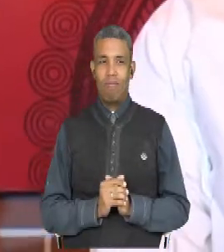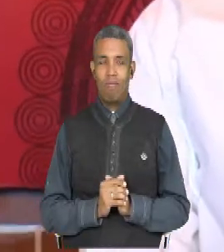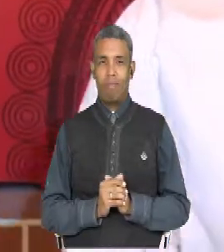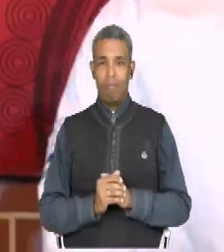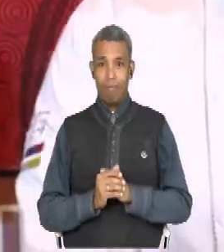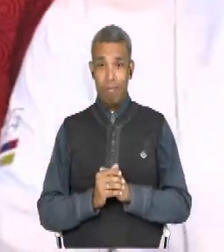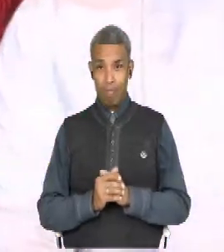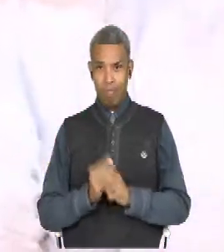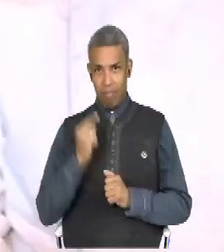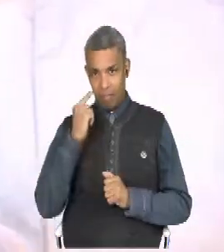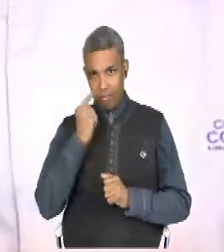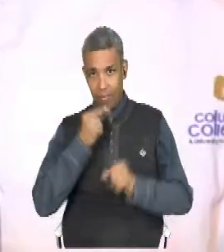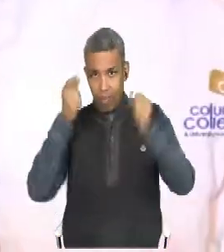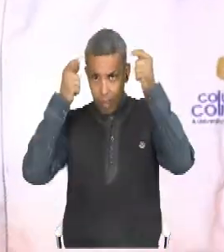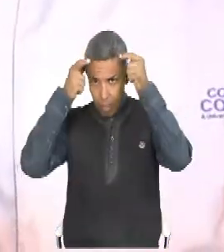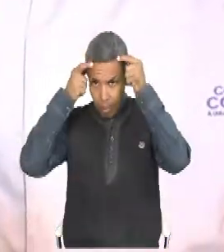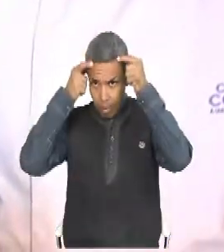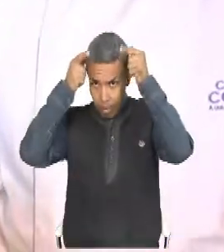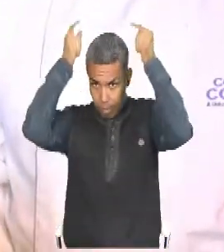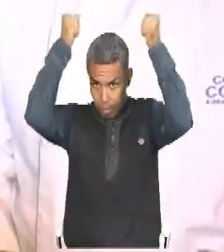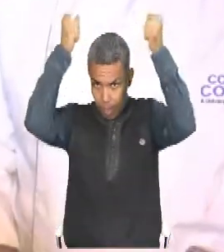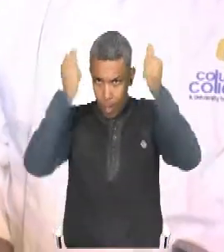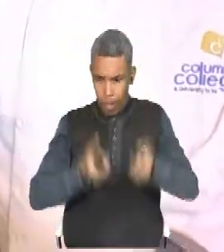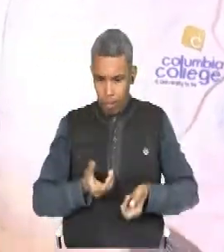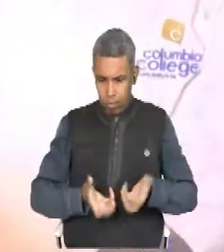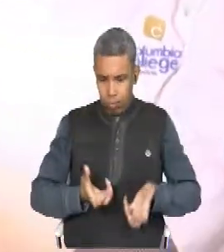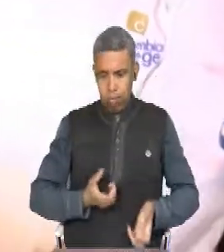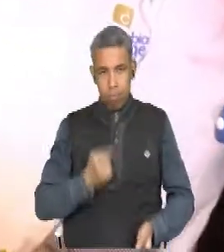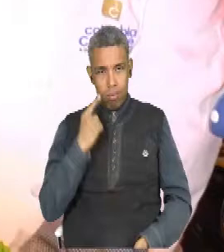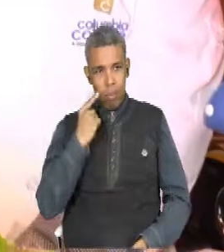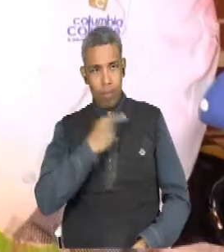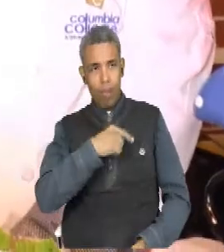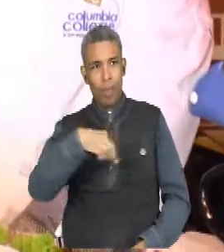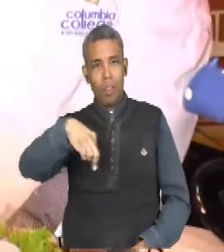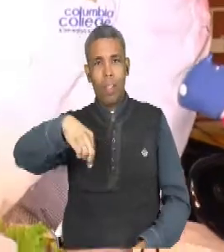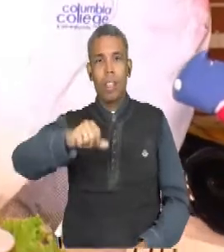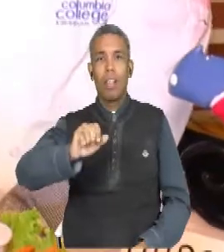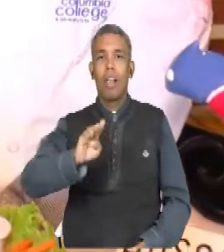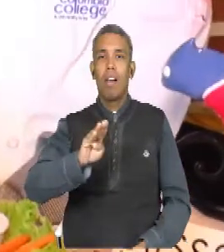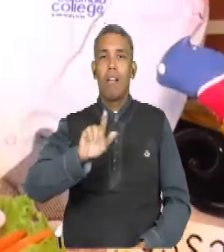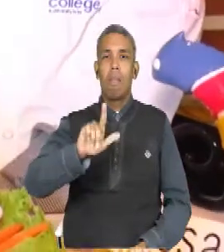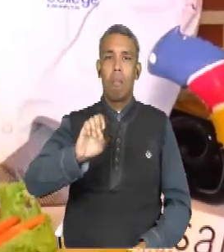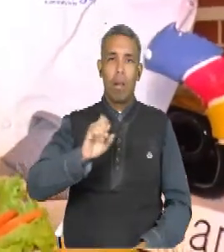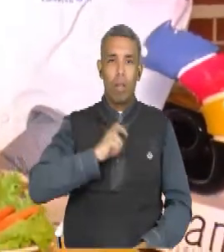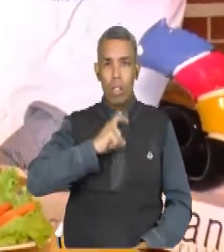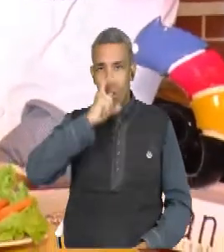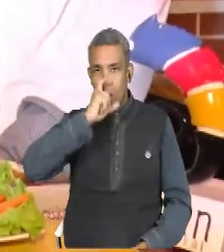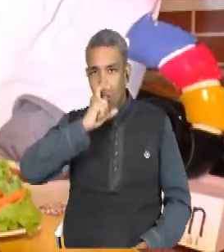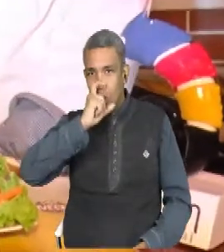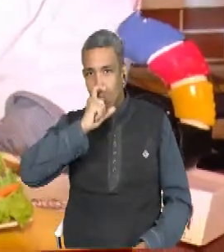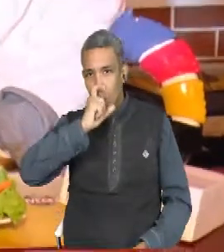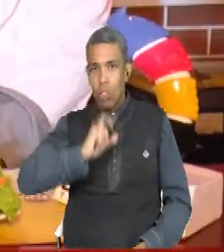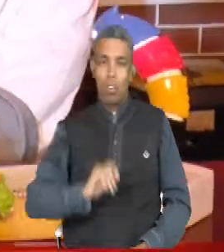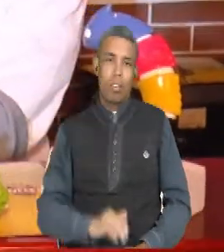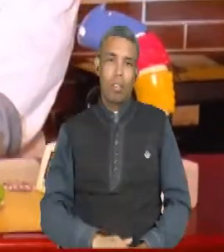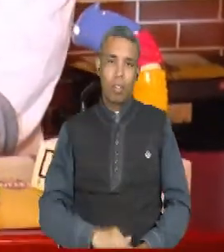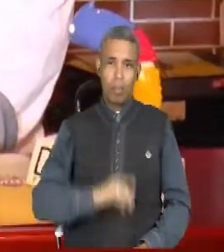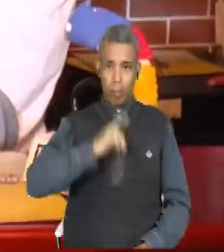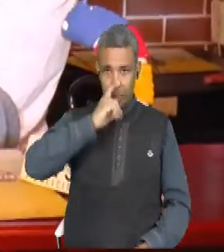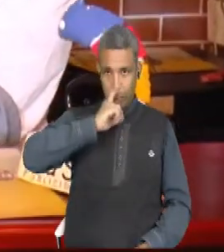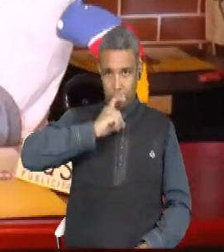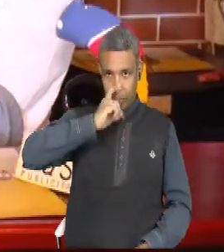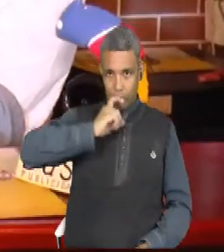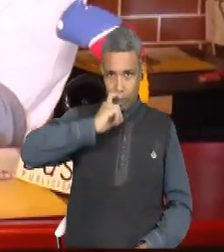Pablo Martínez, que nos va a hablar un poco acerca de las costillitas caramelizadas. Por supuesto, plato por excelencia en la